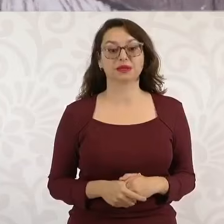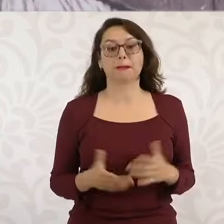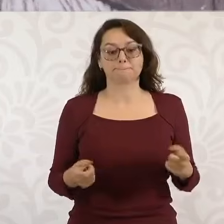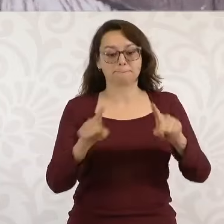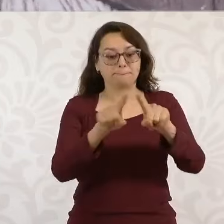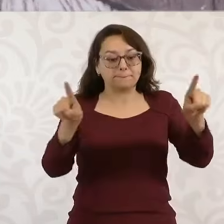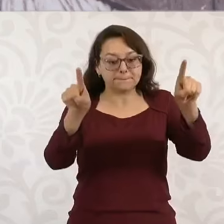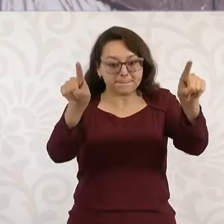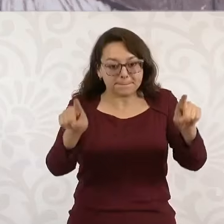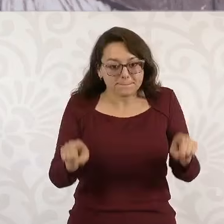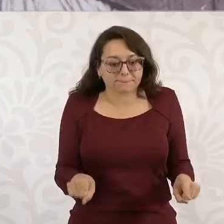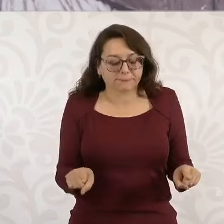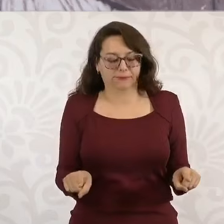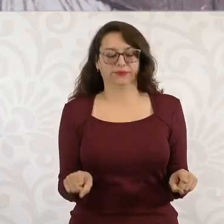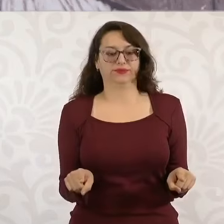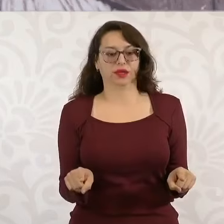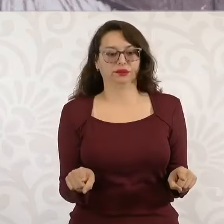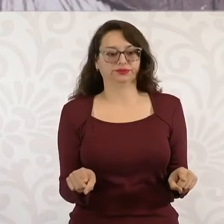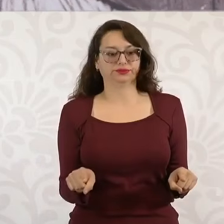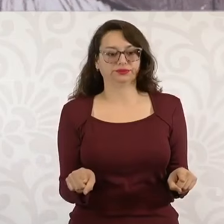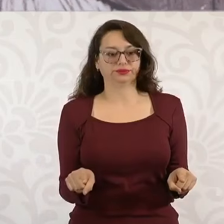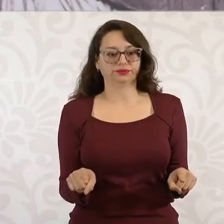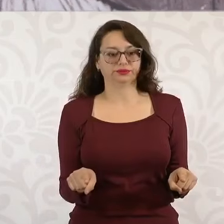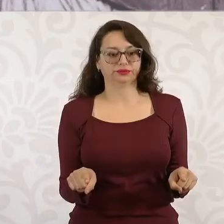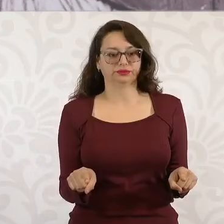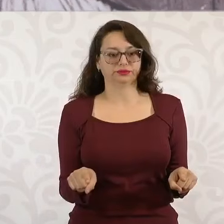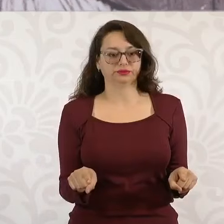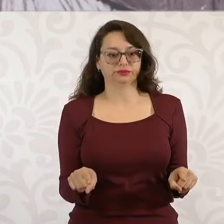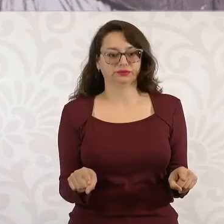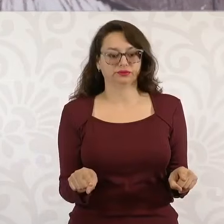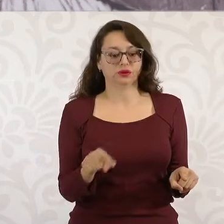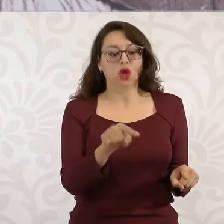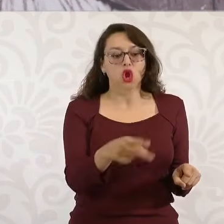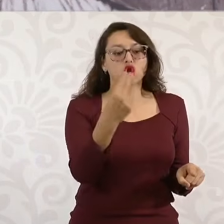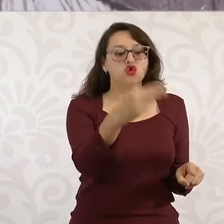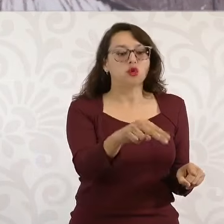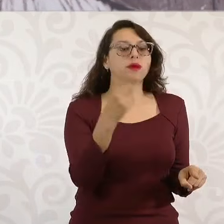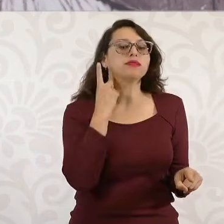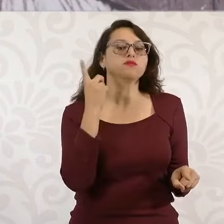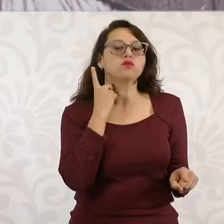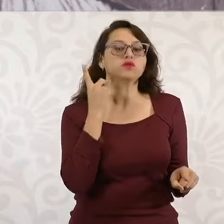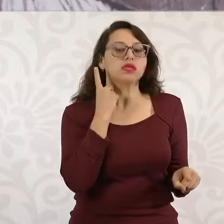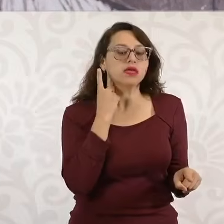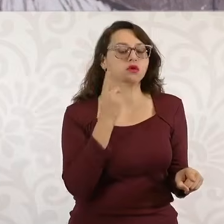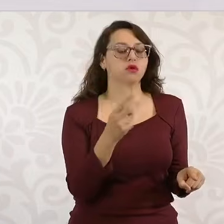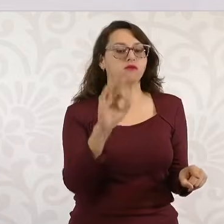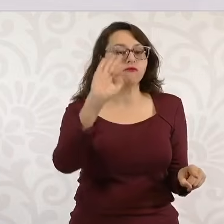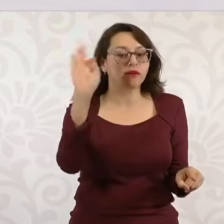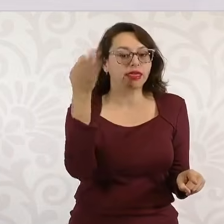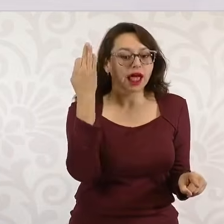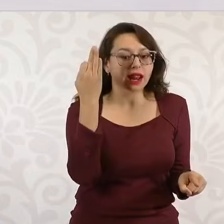Viene tu boleta. Entonces en la boleta viene los nombres de los diputados, ¿no? Para diputados